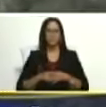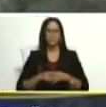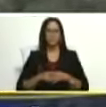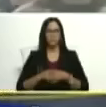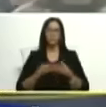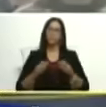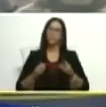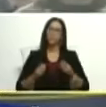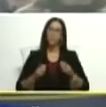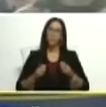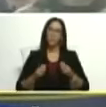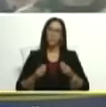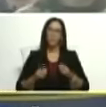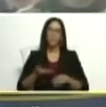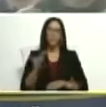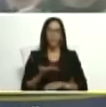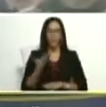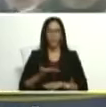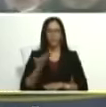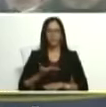muy oportunas,